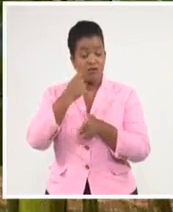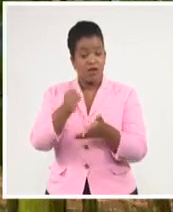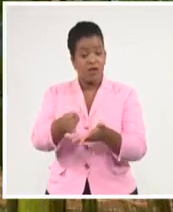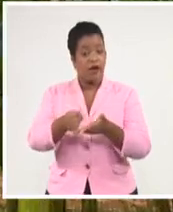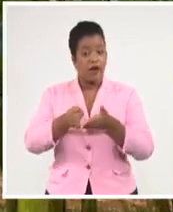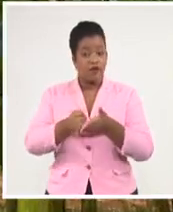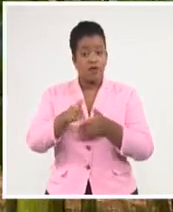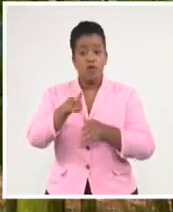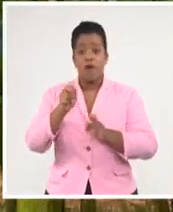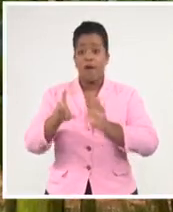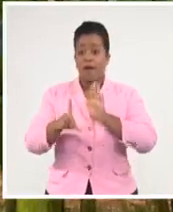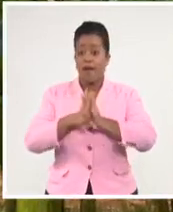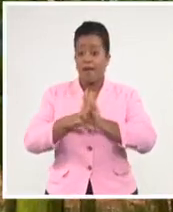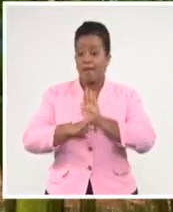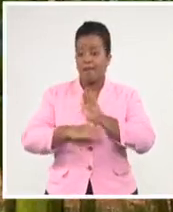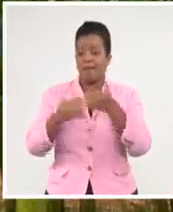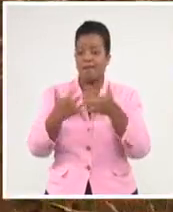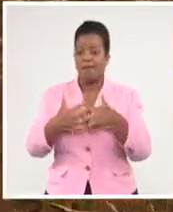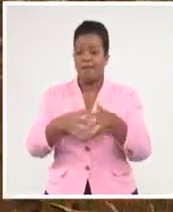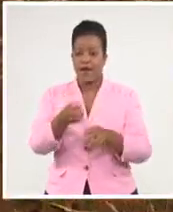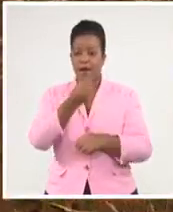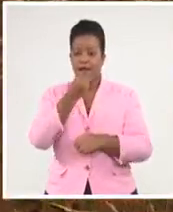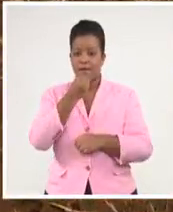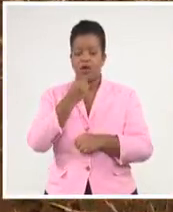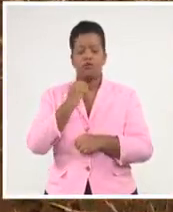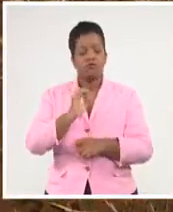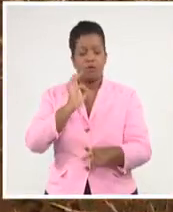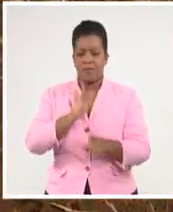disposiciones vinculadas a la producción de alimentos se aferran al